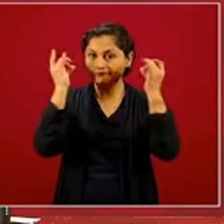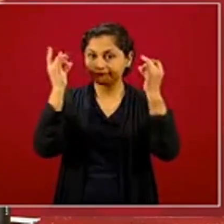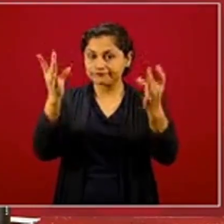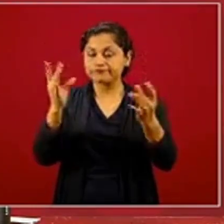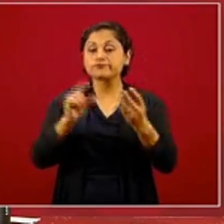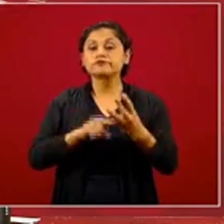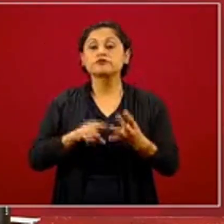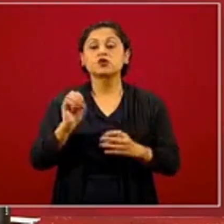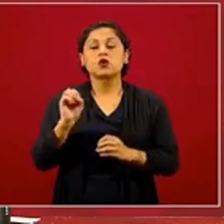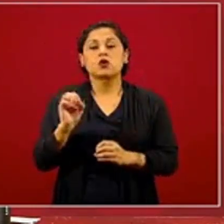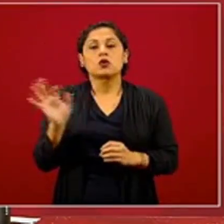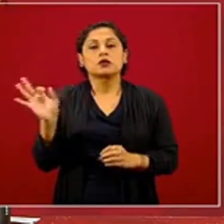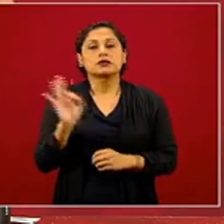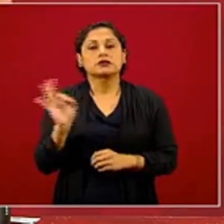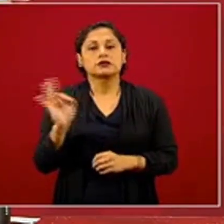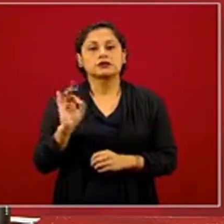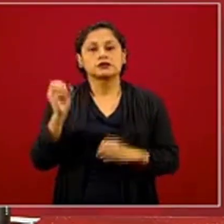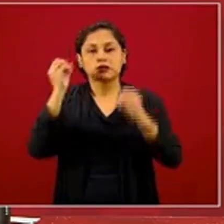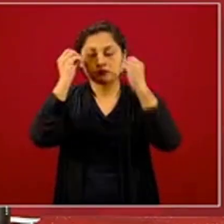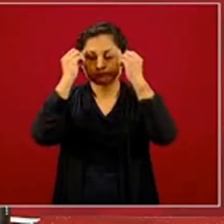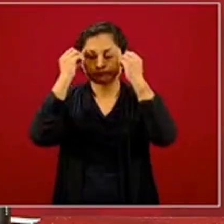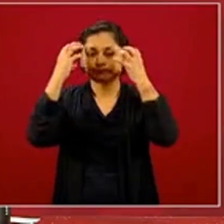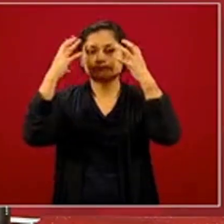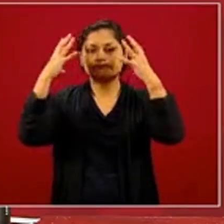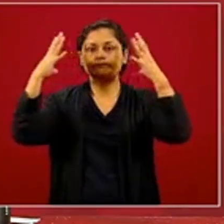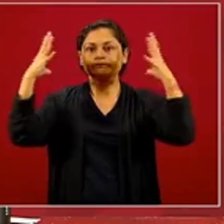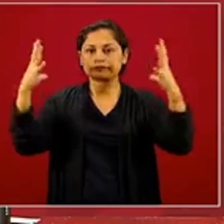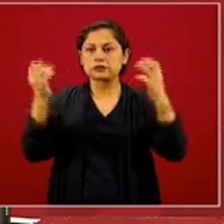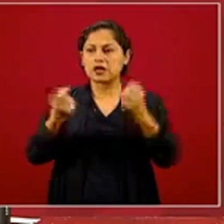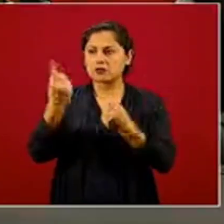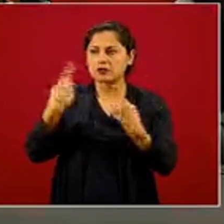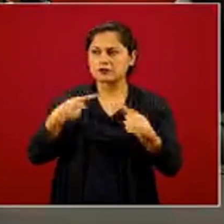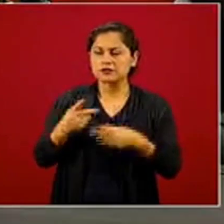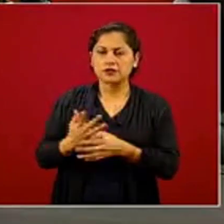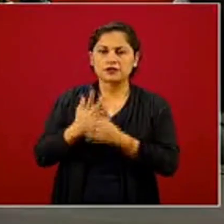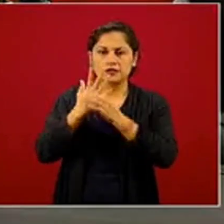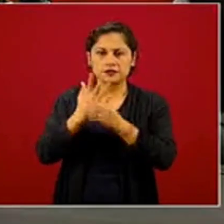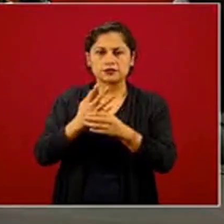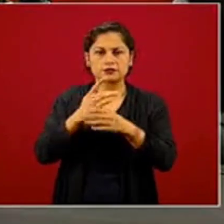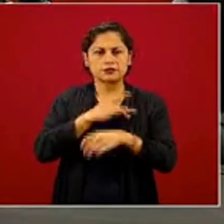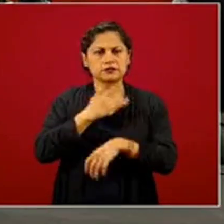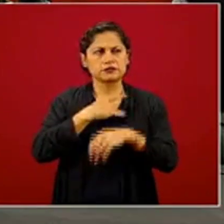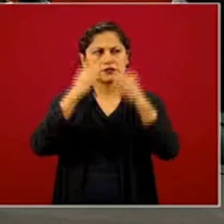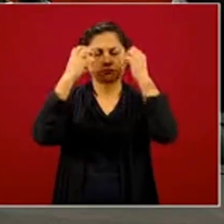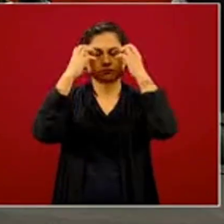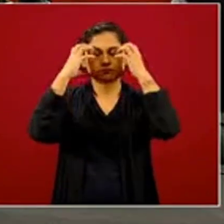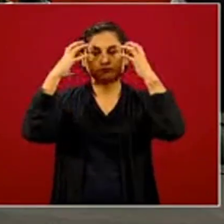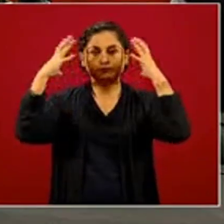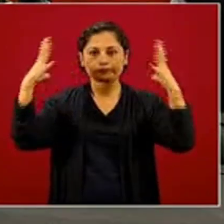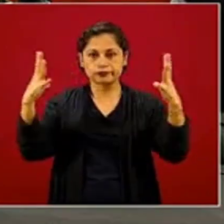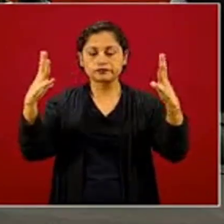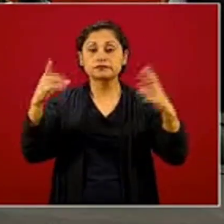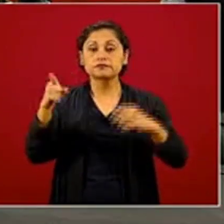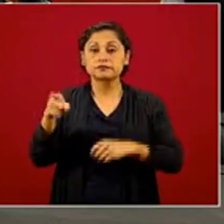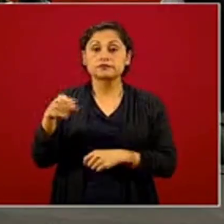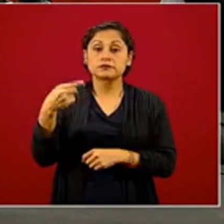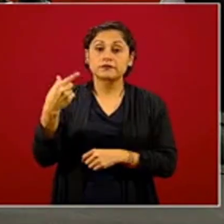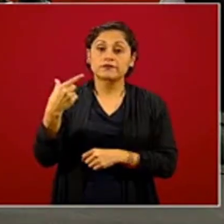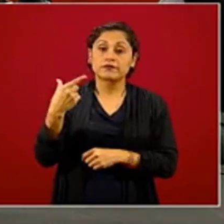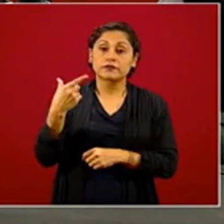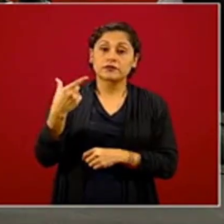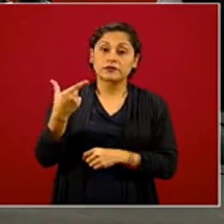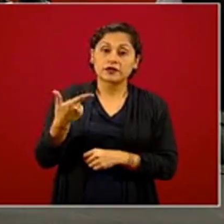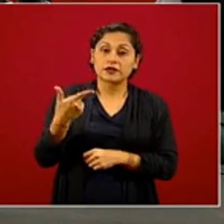sentir que la cabeza se le expande, lo describen algunas personas, y puede finalmente tener lo que médicamente se llama lipotimia, un